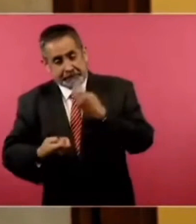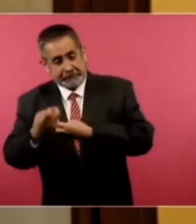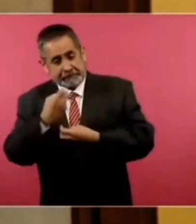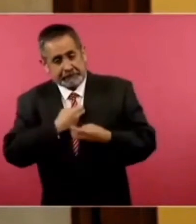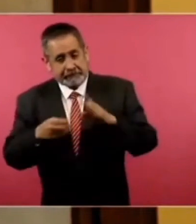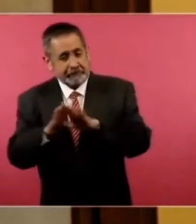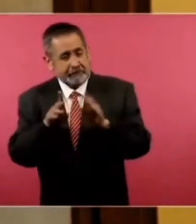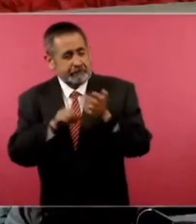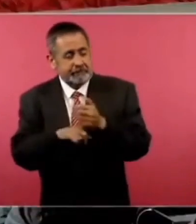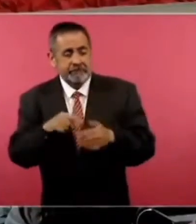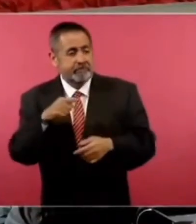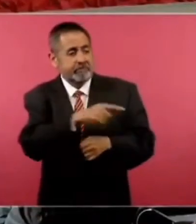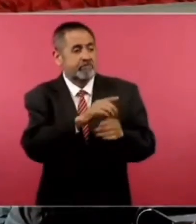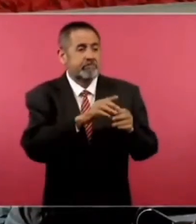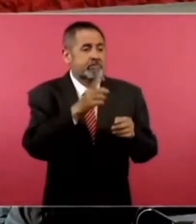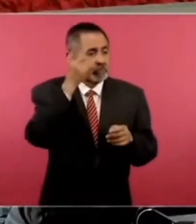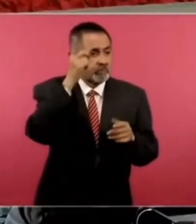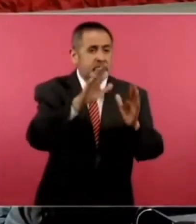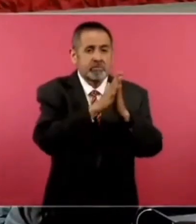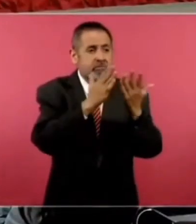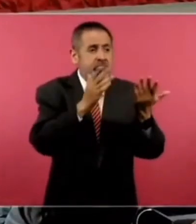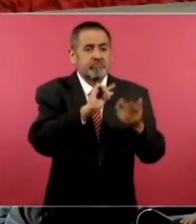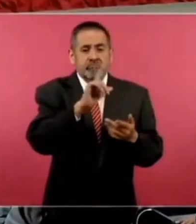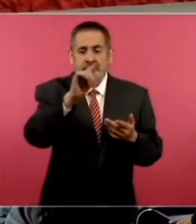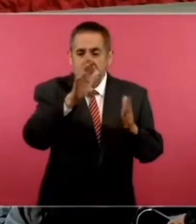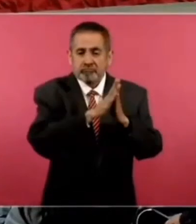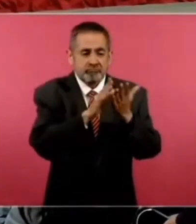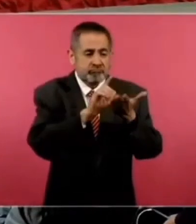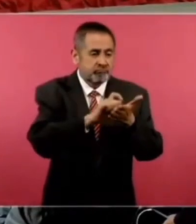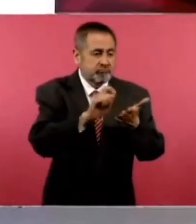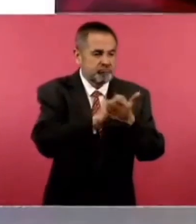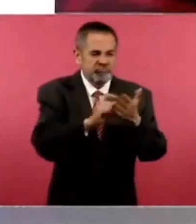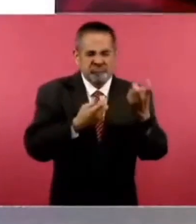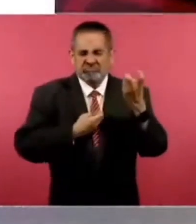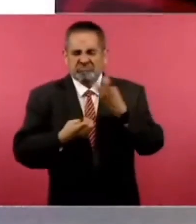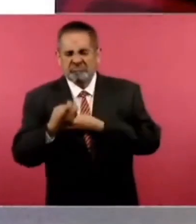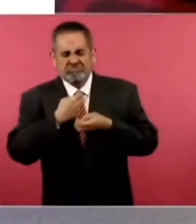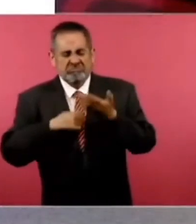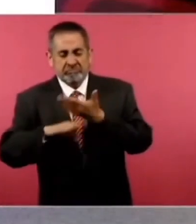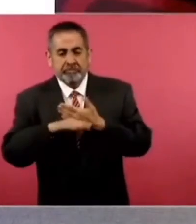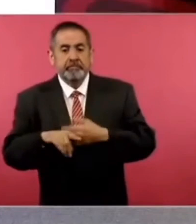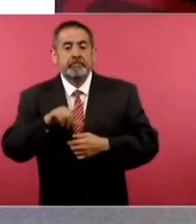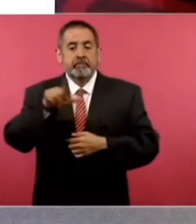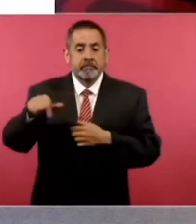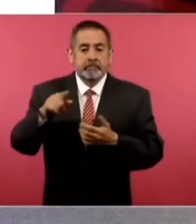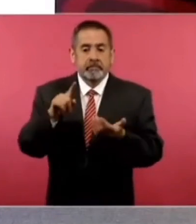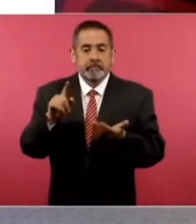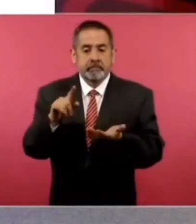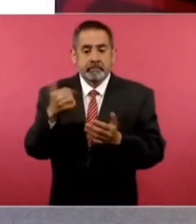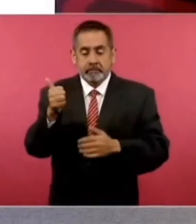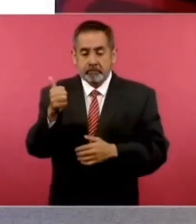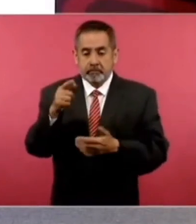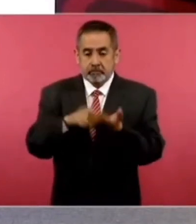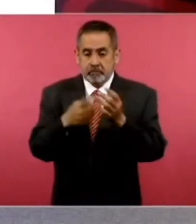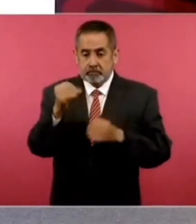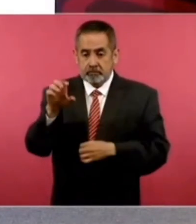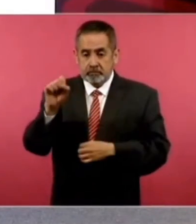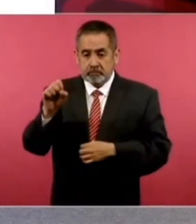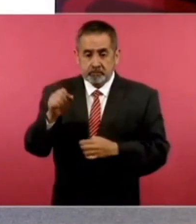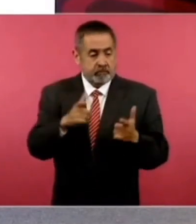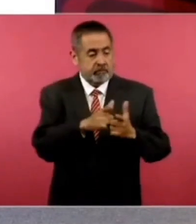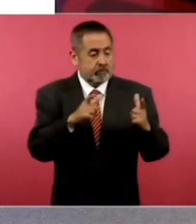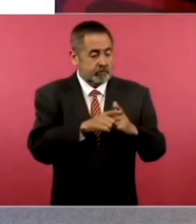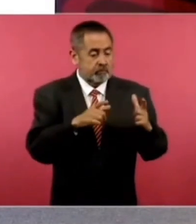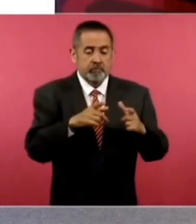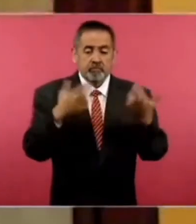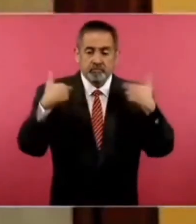de libreros y autores profesionales de obras de texto. En agosto de 1960, un grupo de